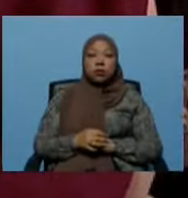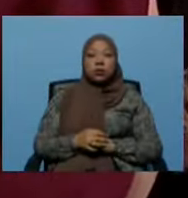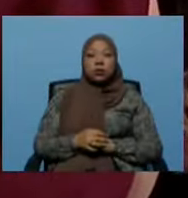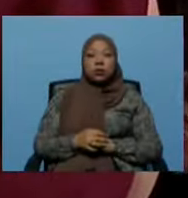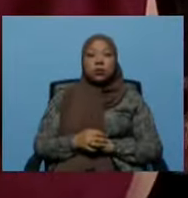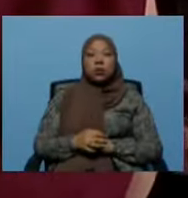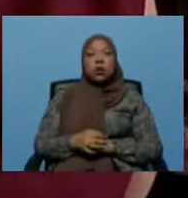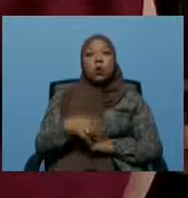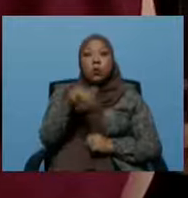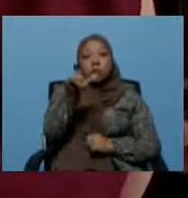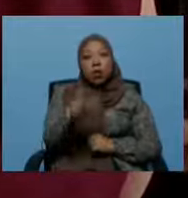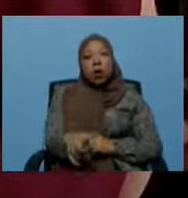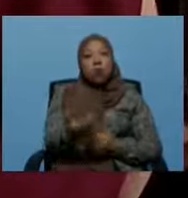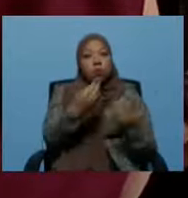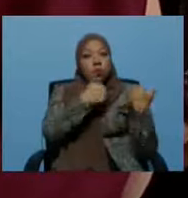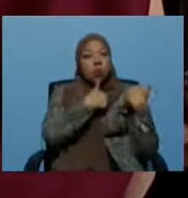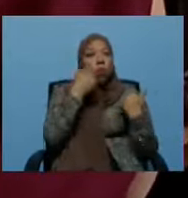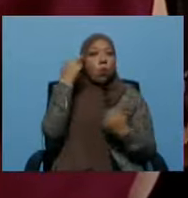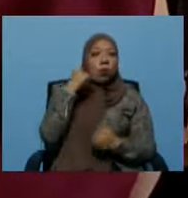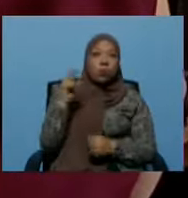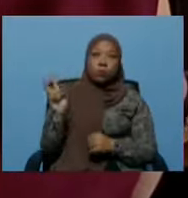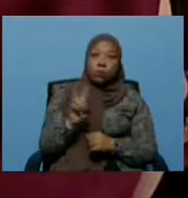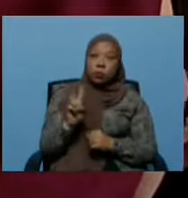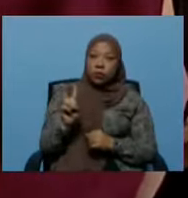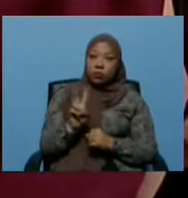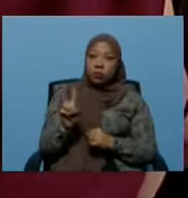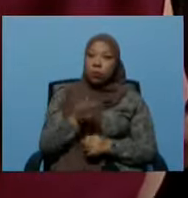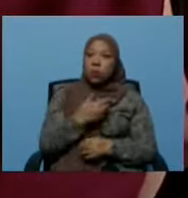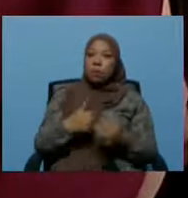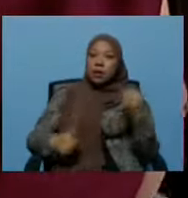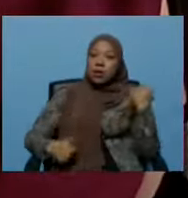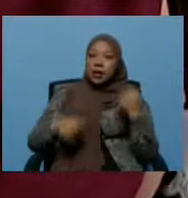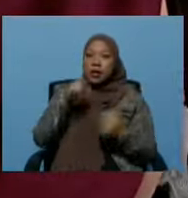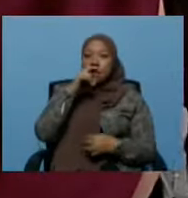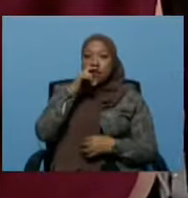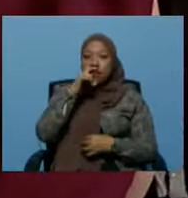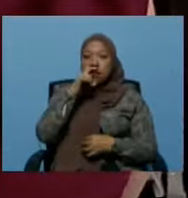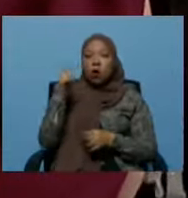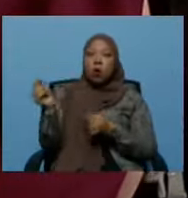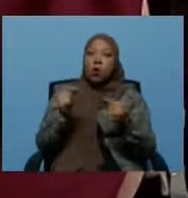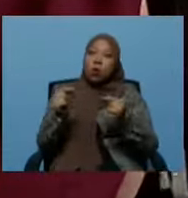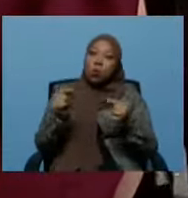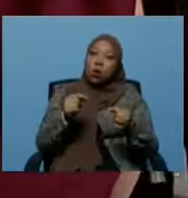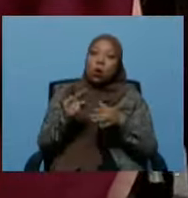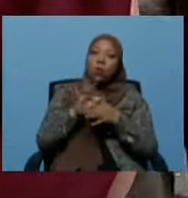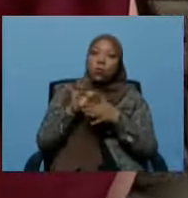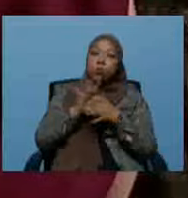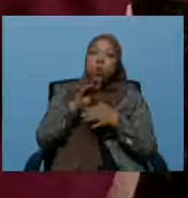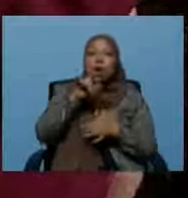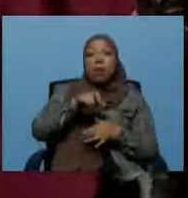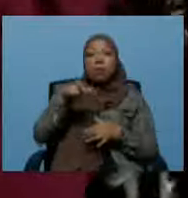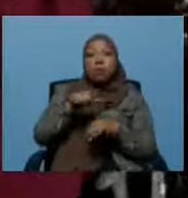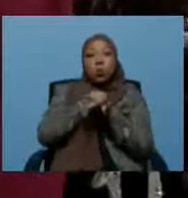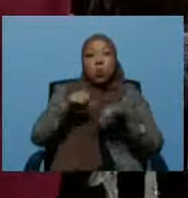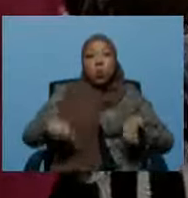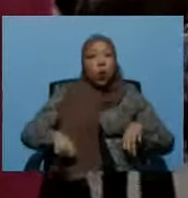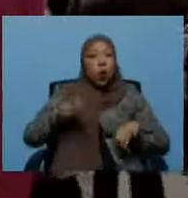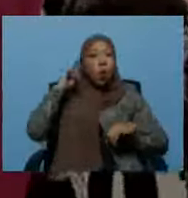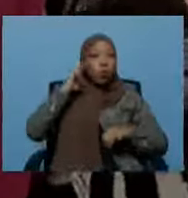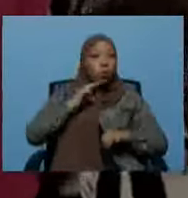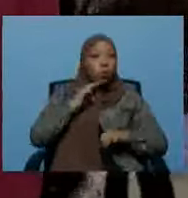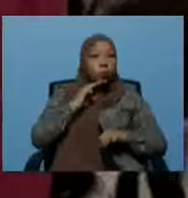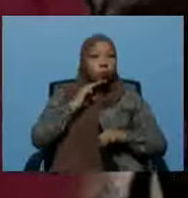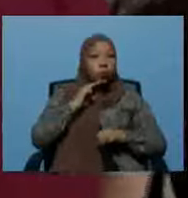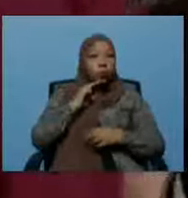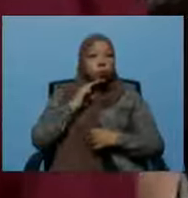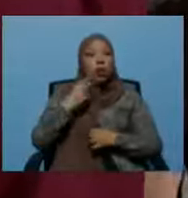presidente constitucional de la República Bolivariana de Venezuela, Nicolás Maduro Moros, conversa con este funcionario de la Guardia Nacional, procede a imponerle